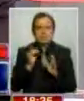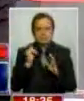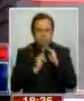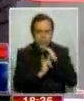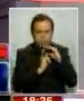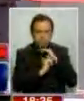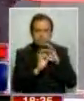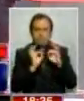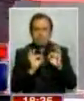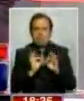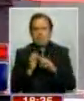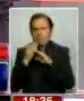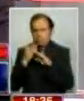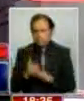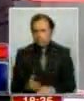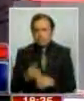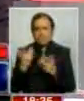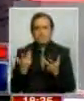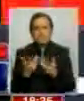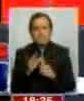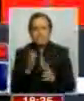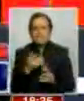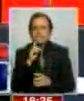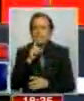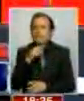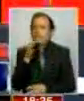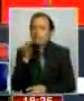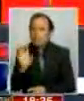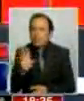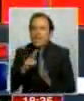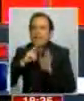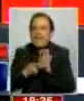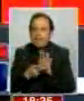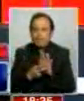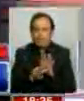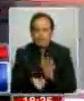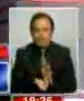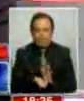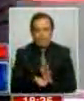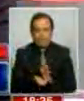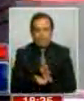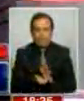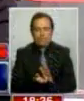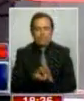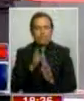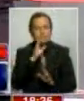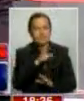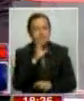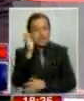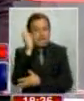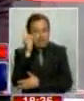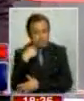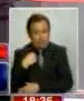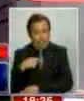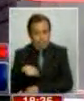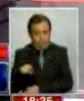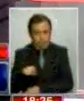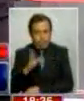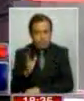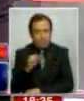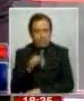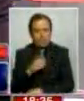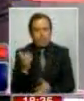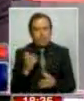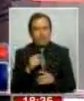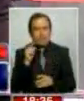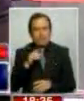hacer gastos permanentes, de aumentar, digamos, ya, la carga tributaria. Que habla el diputado Melero. Yo te puedo hablar de la reunión que estuve, que básicamente tiene que ver,